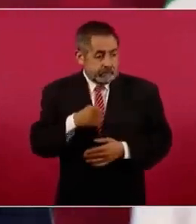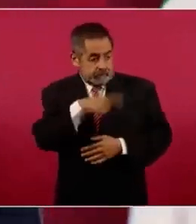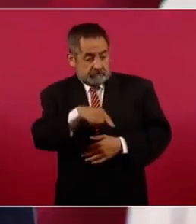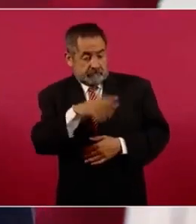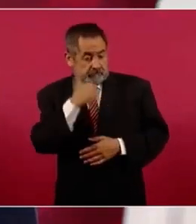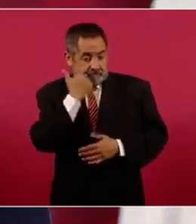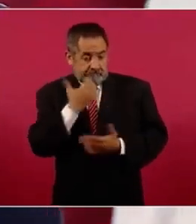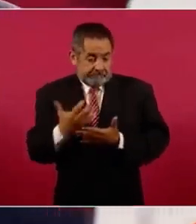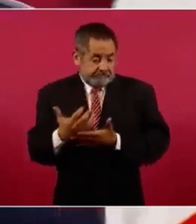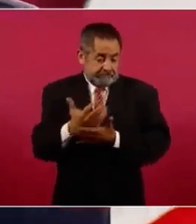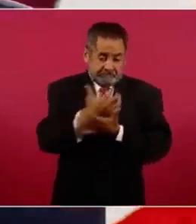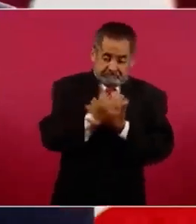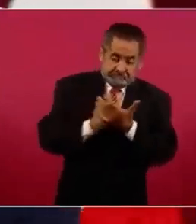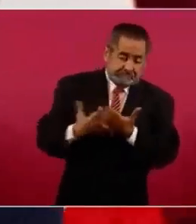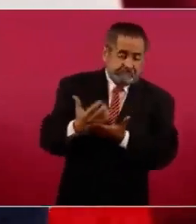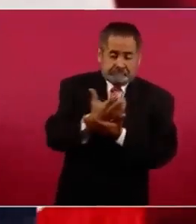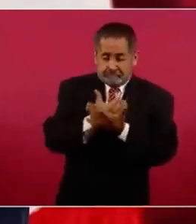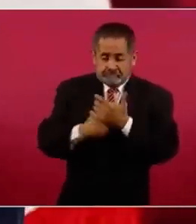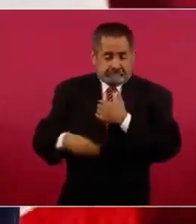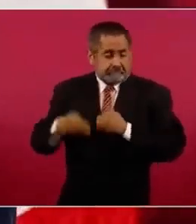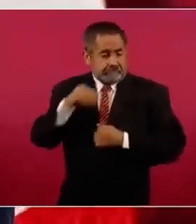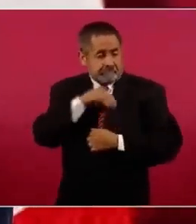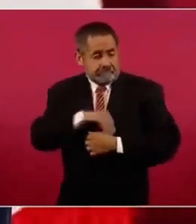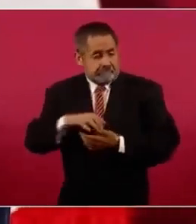es hacer dinero